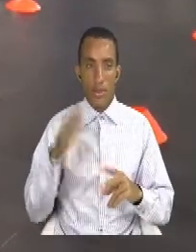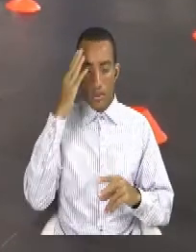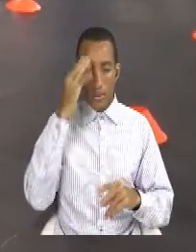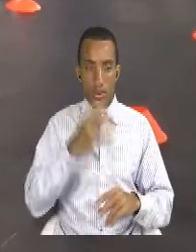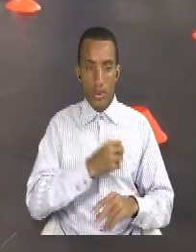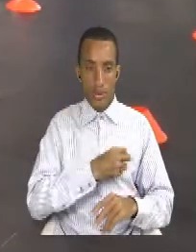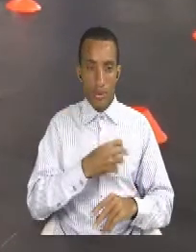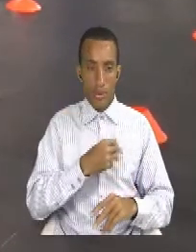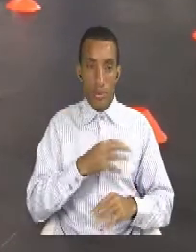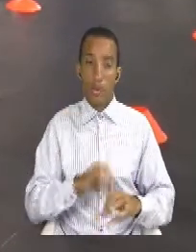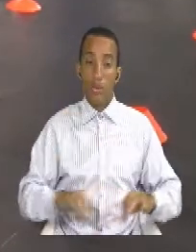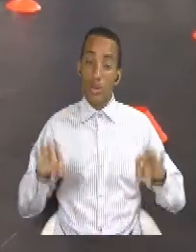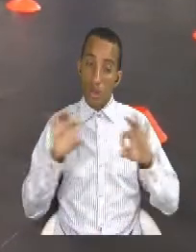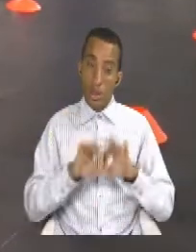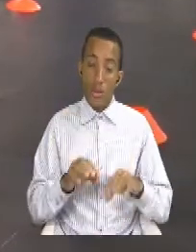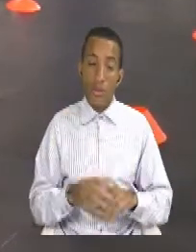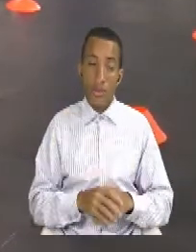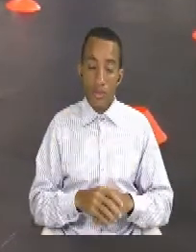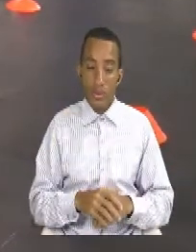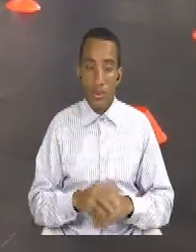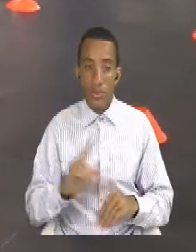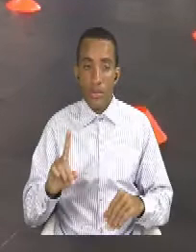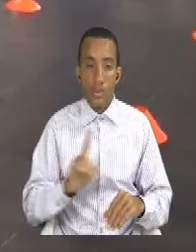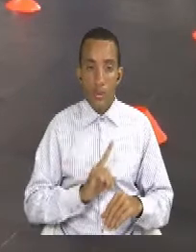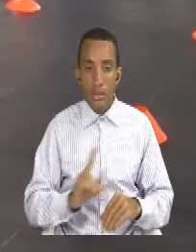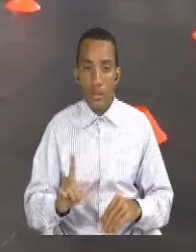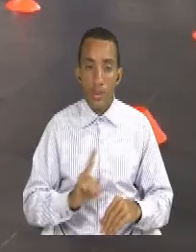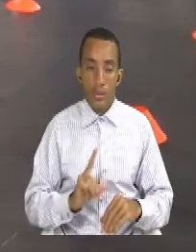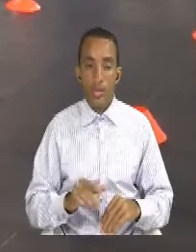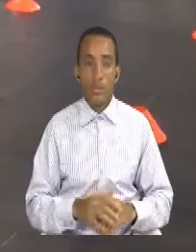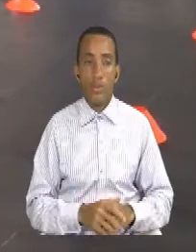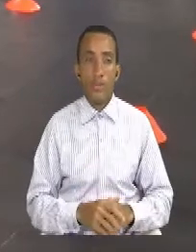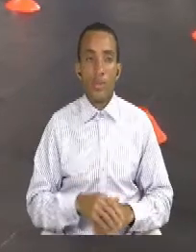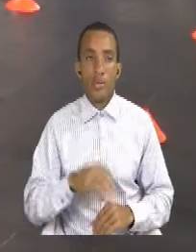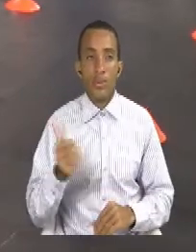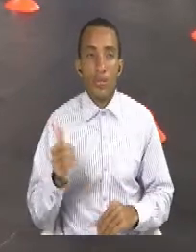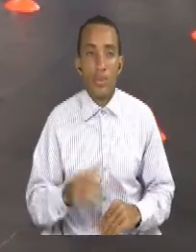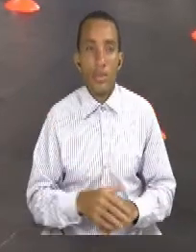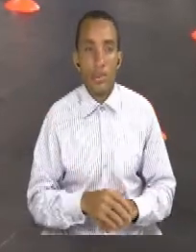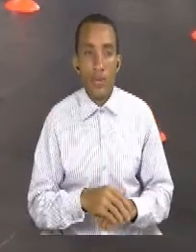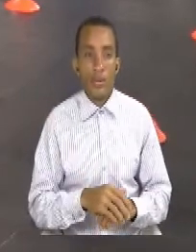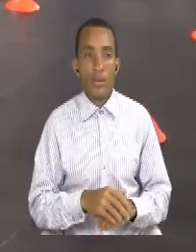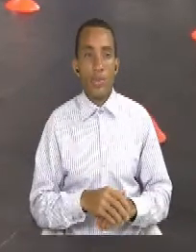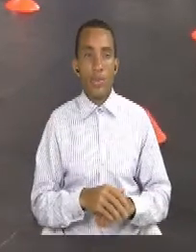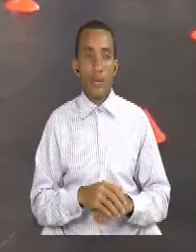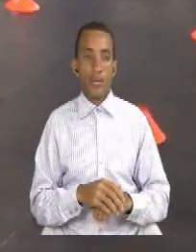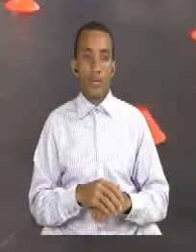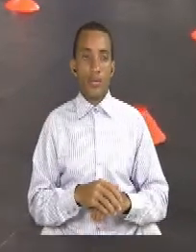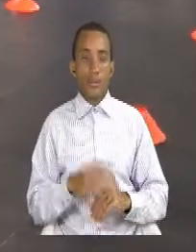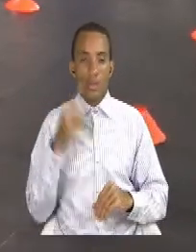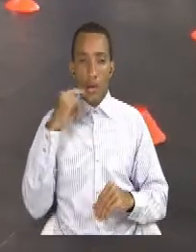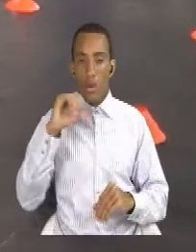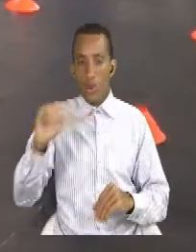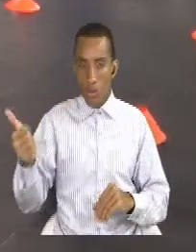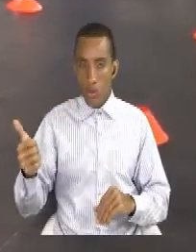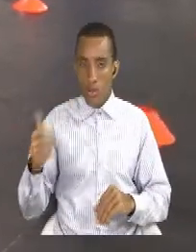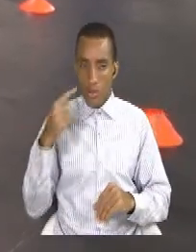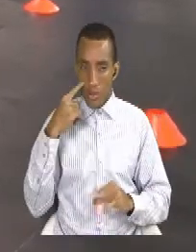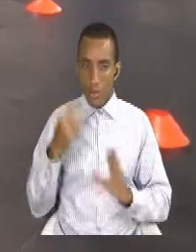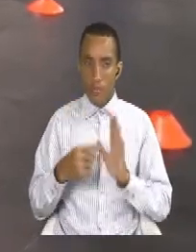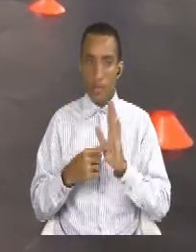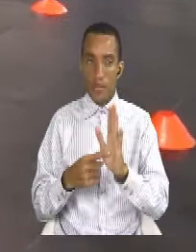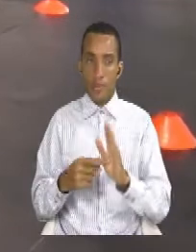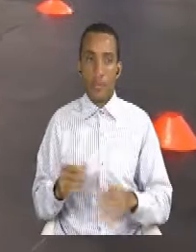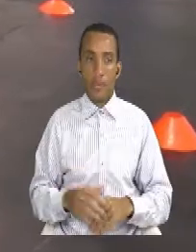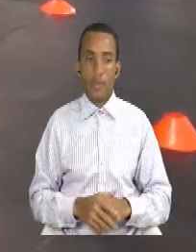importante durante el entrenamiento, ¿listo? Y por último vamos a hacer push-up con inclinación. Entonces, ¿qué vamos a hacer?